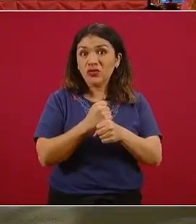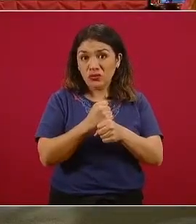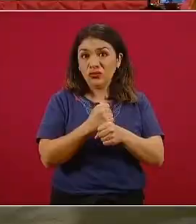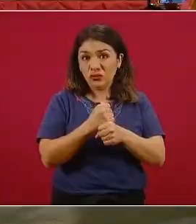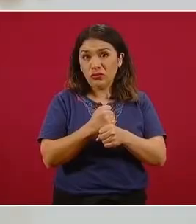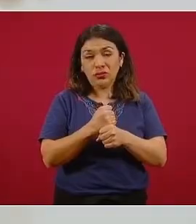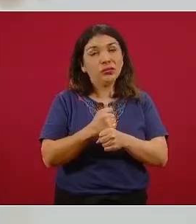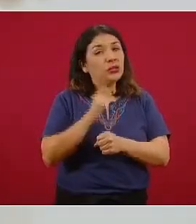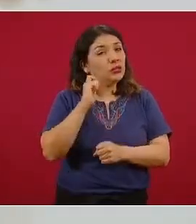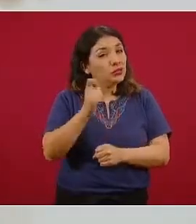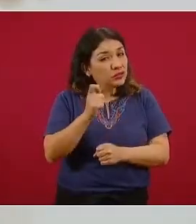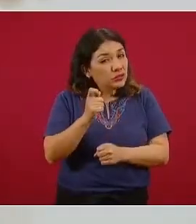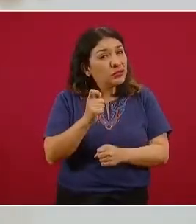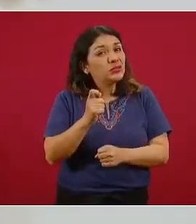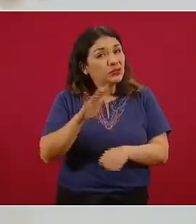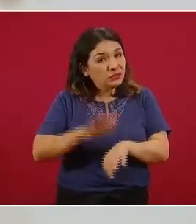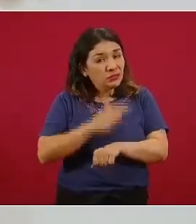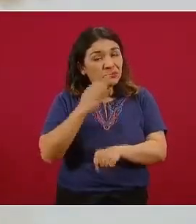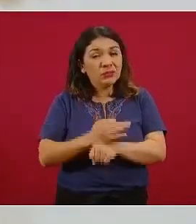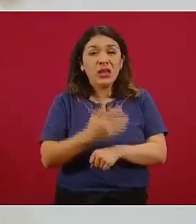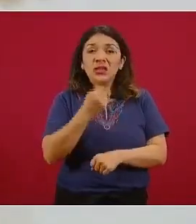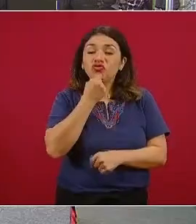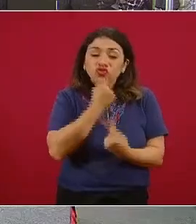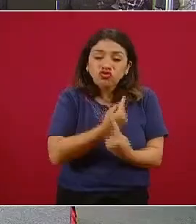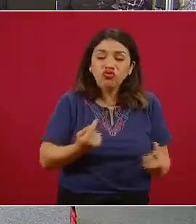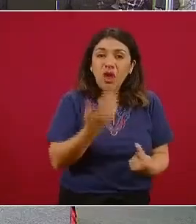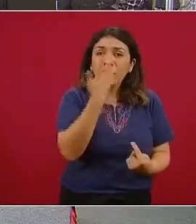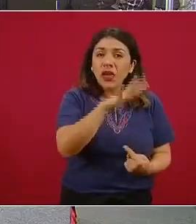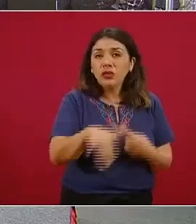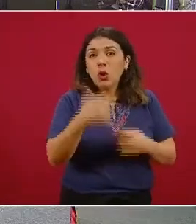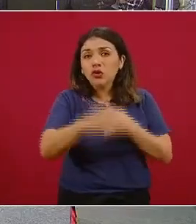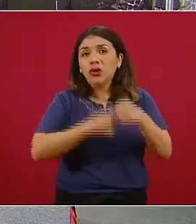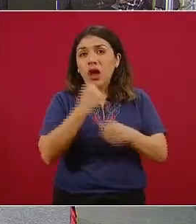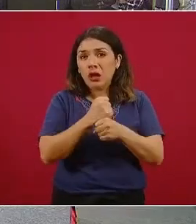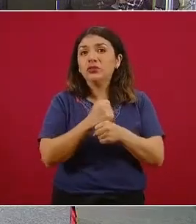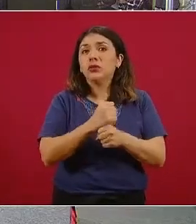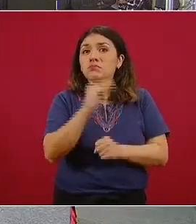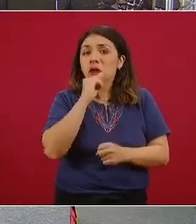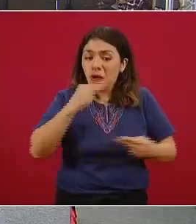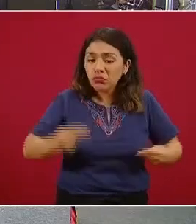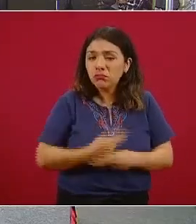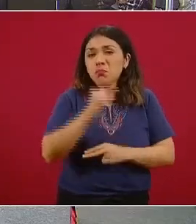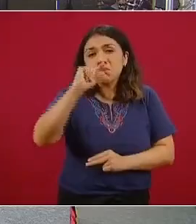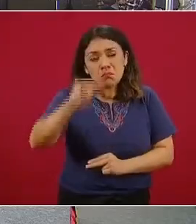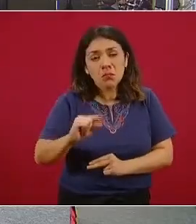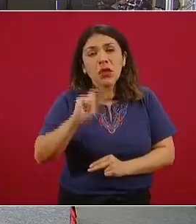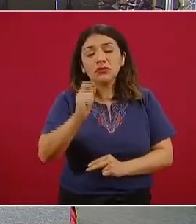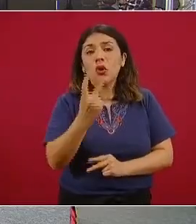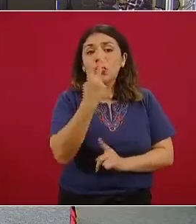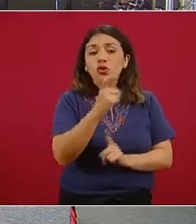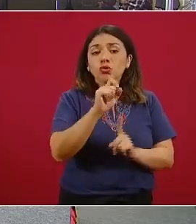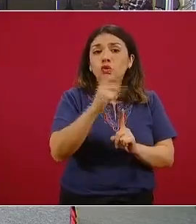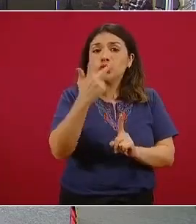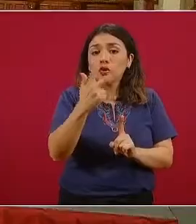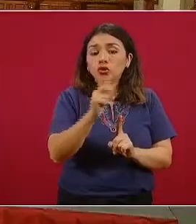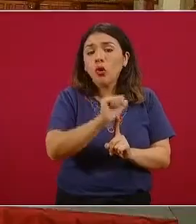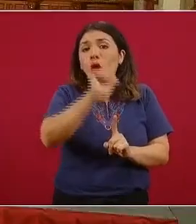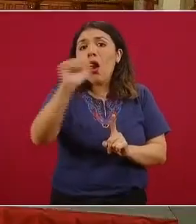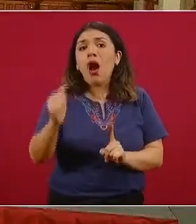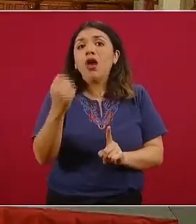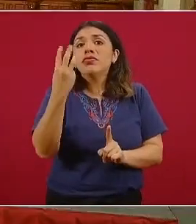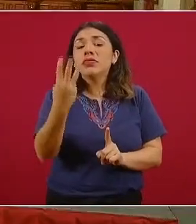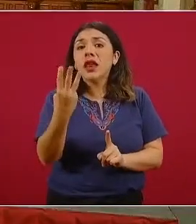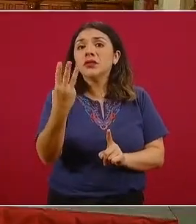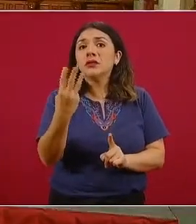son poquitas las niñas de 10, 11 que están siendo madres, pasó de 2.8 a